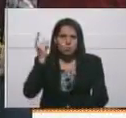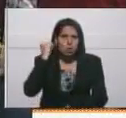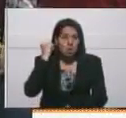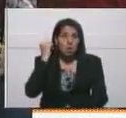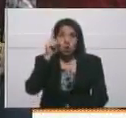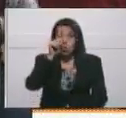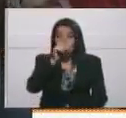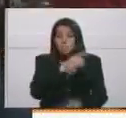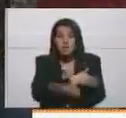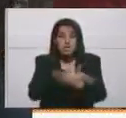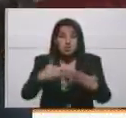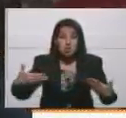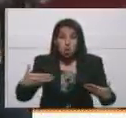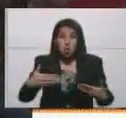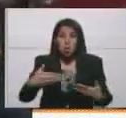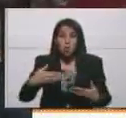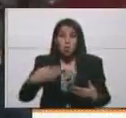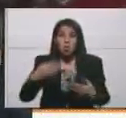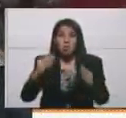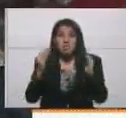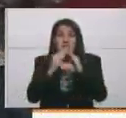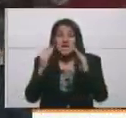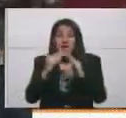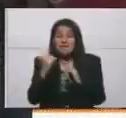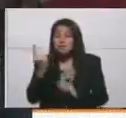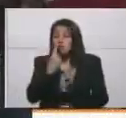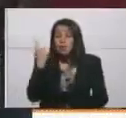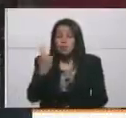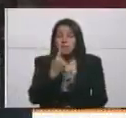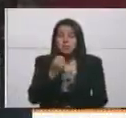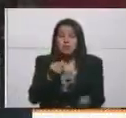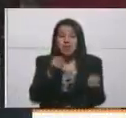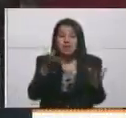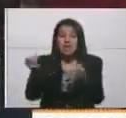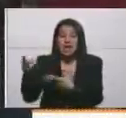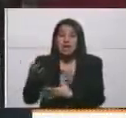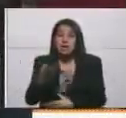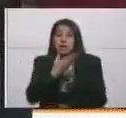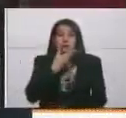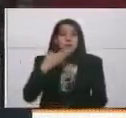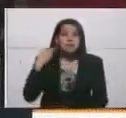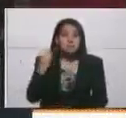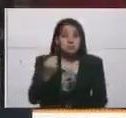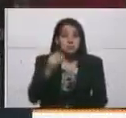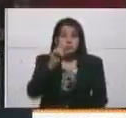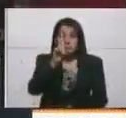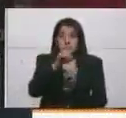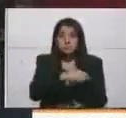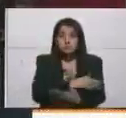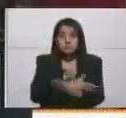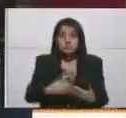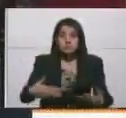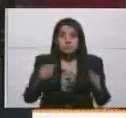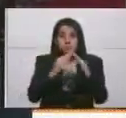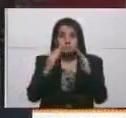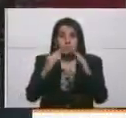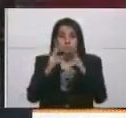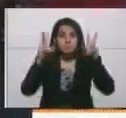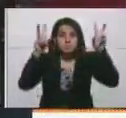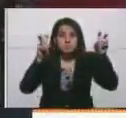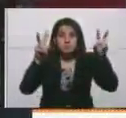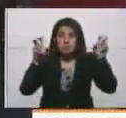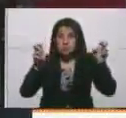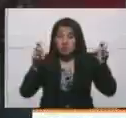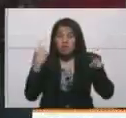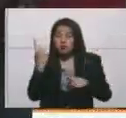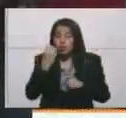de viviendas solo para la juventud con este plan 2018-2022. 1 millón de viviendas nuevas,